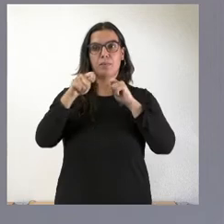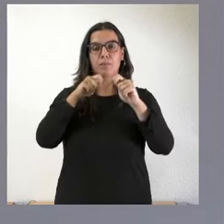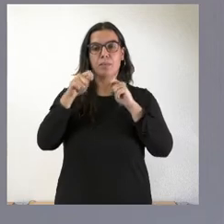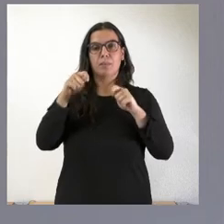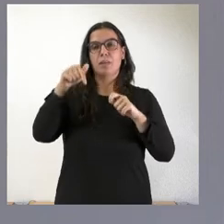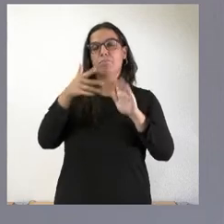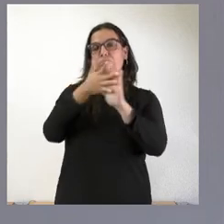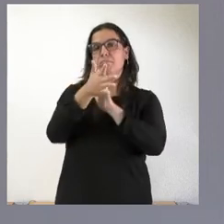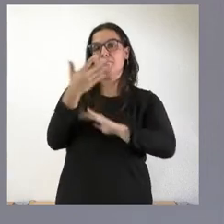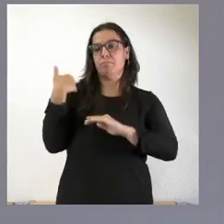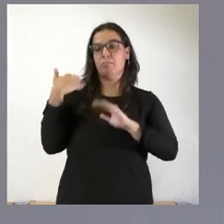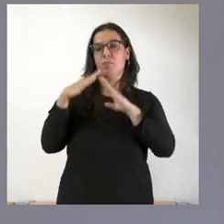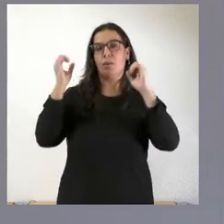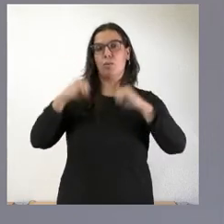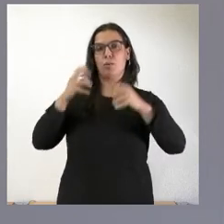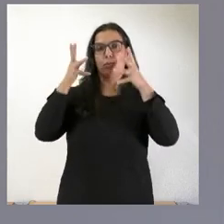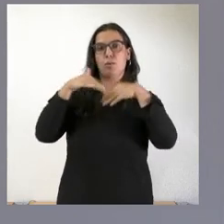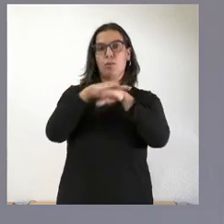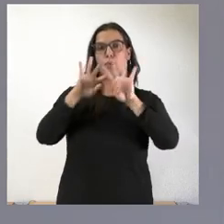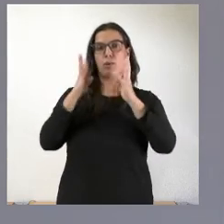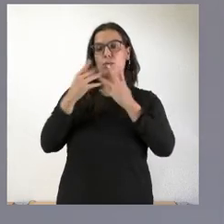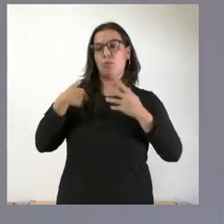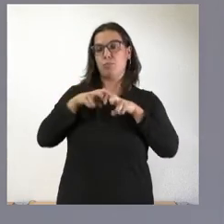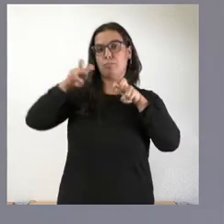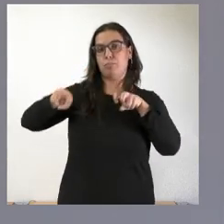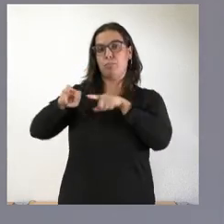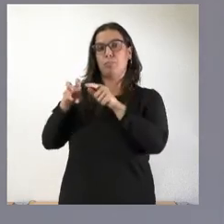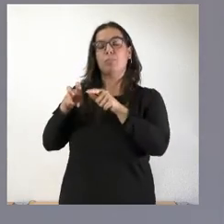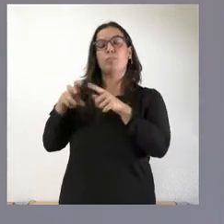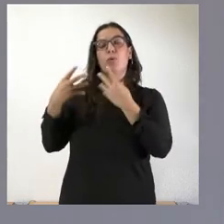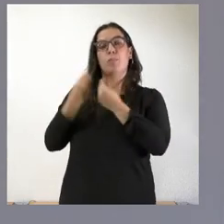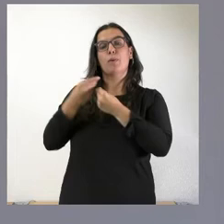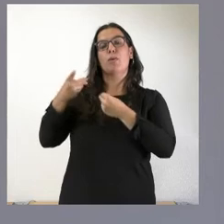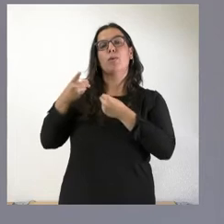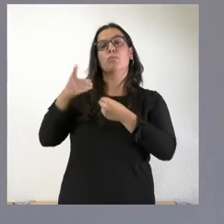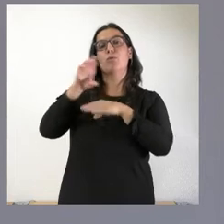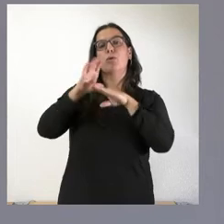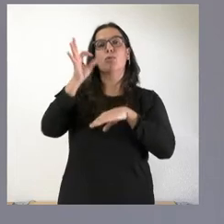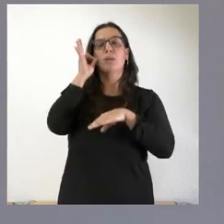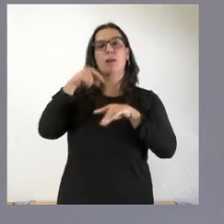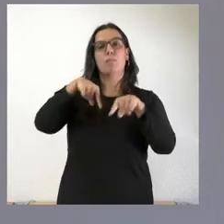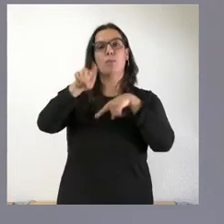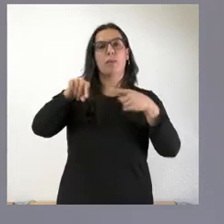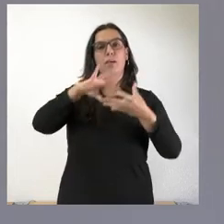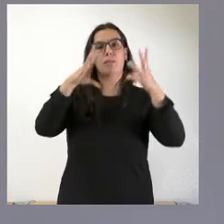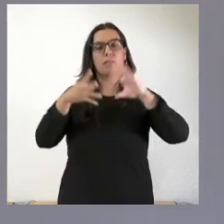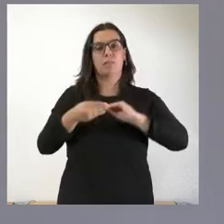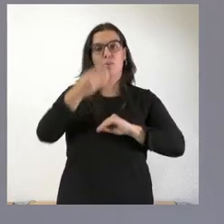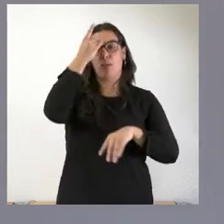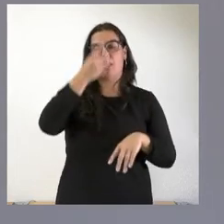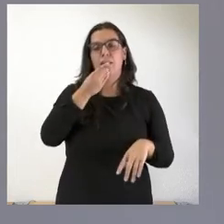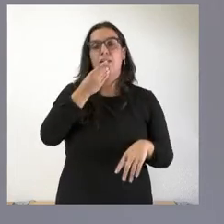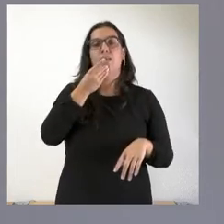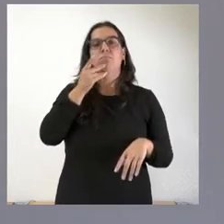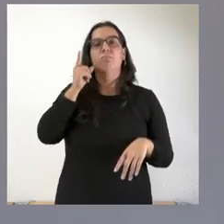cuenta de los acuerdos del Consejo de Gobierno de esta mañana. Y me acompaña la consejera de Movilidad y Transición Digital por una de las cuestiones que han